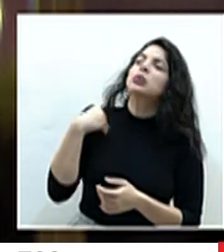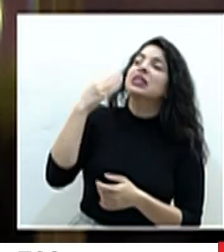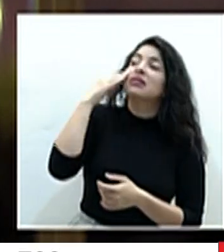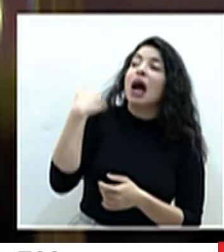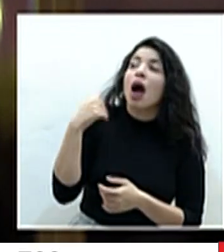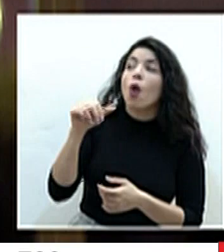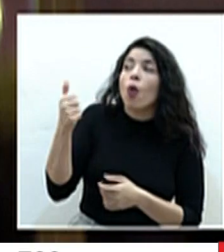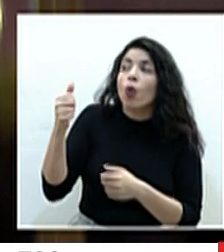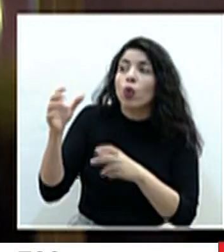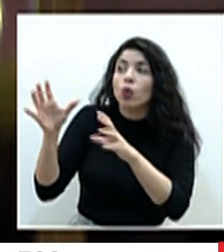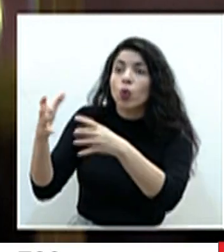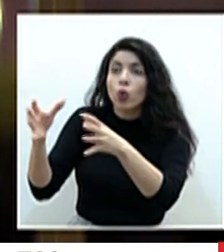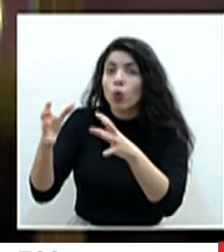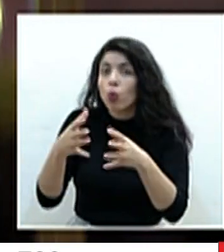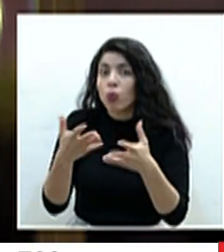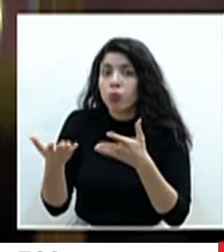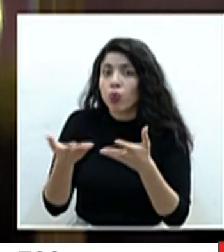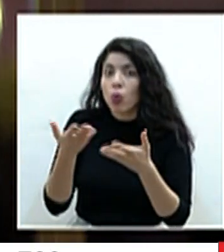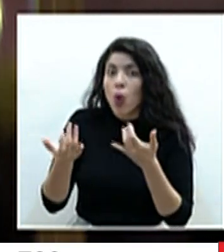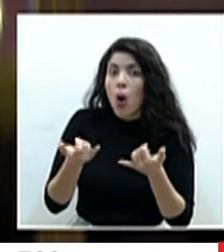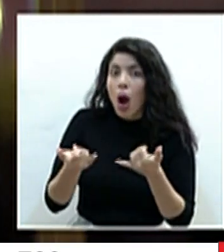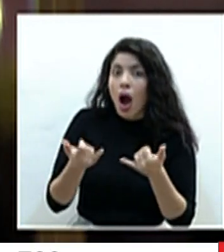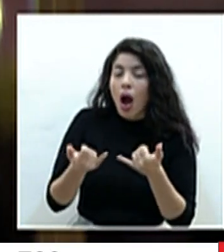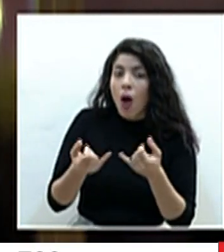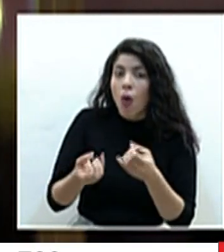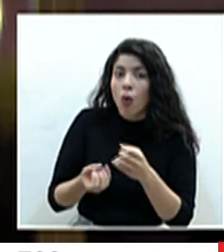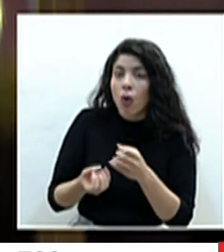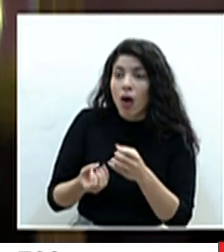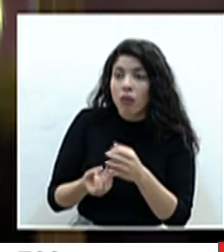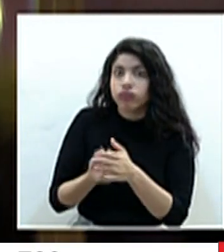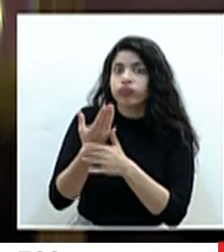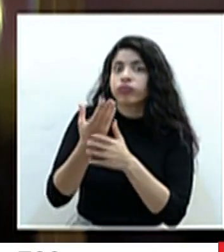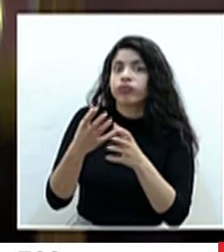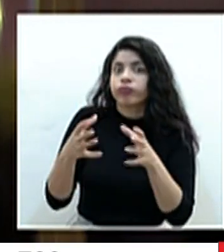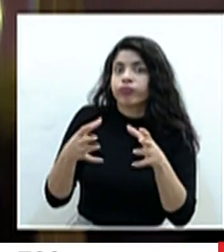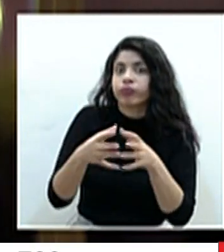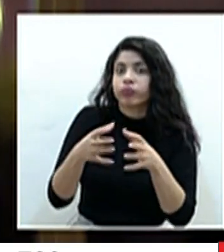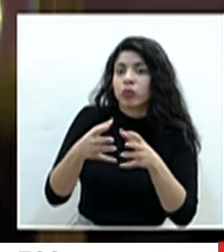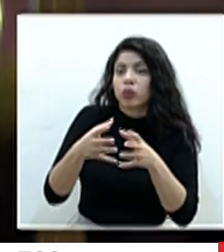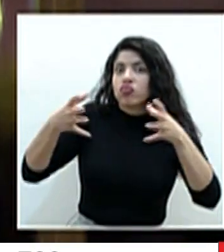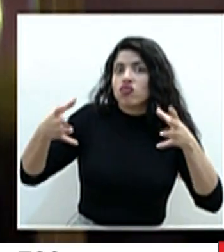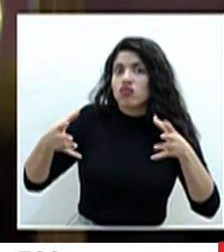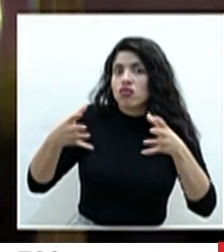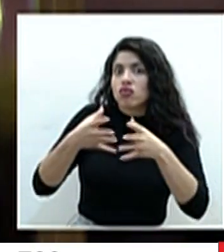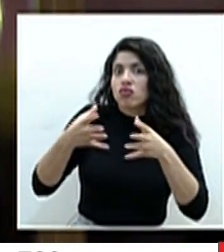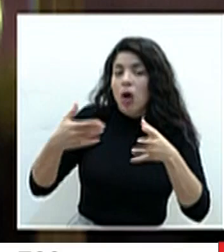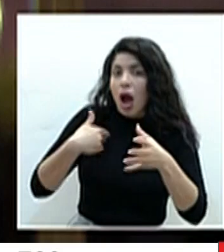otro clúster que se esté formando o que tenga un tamaño, digamos, también importante.